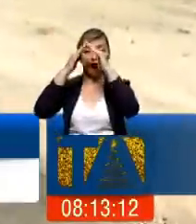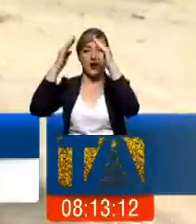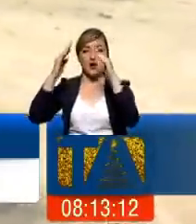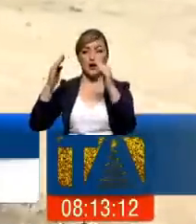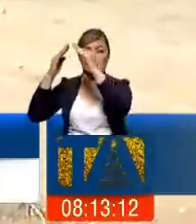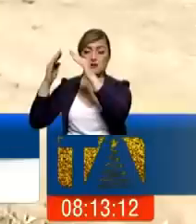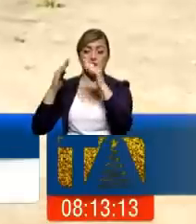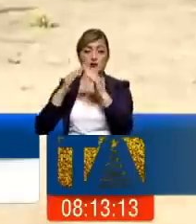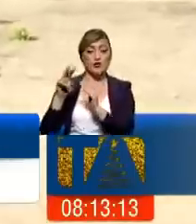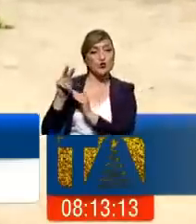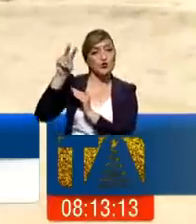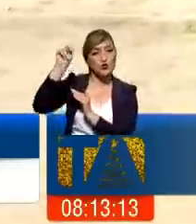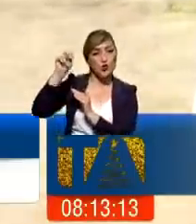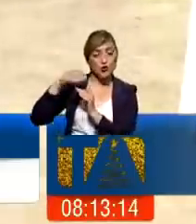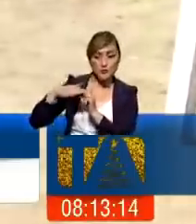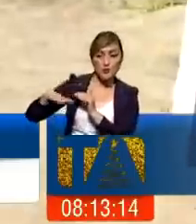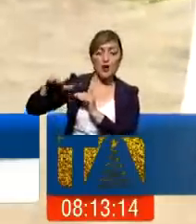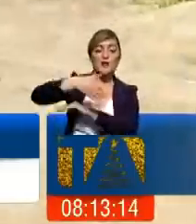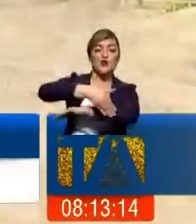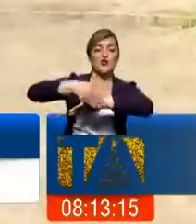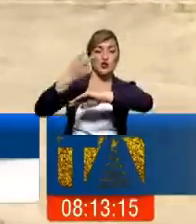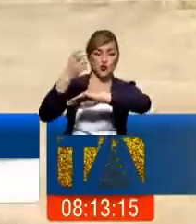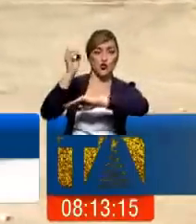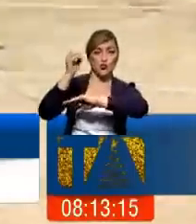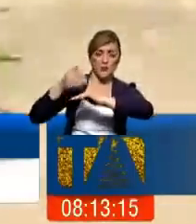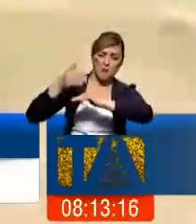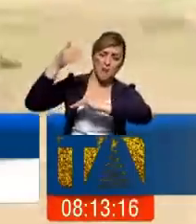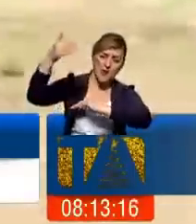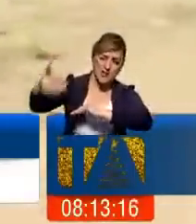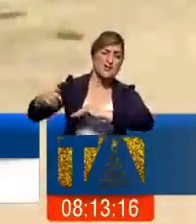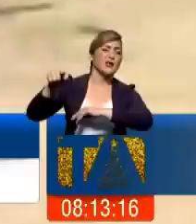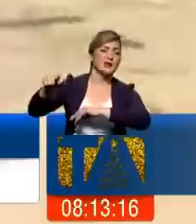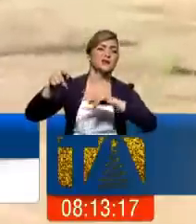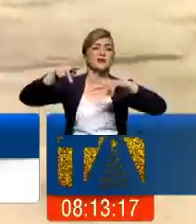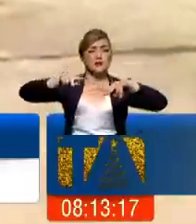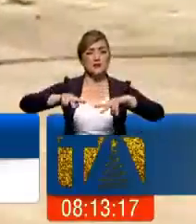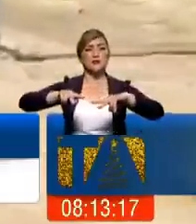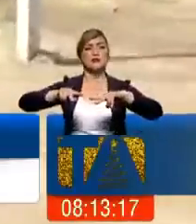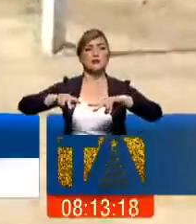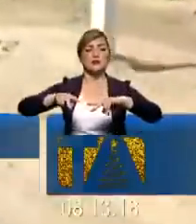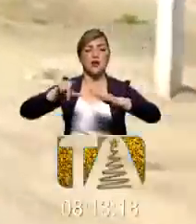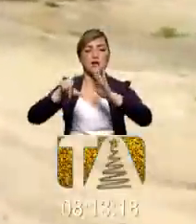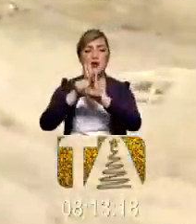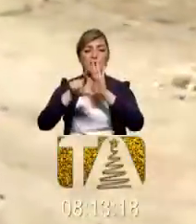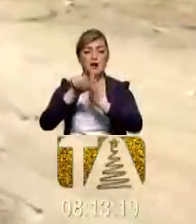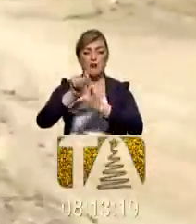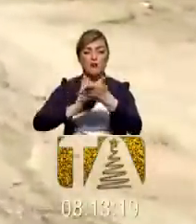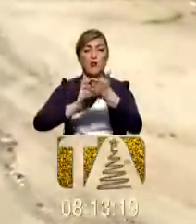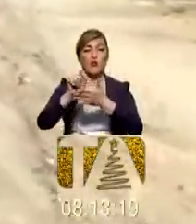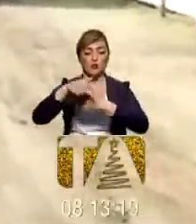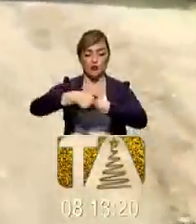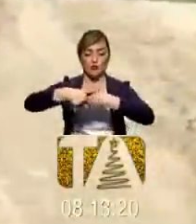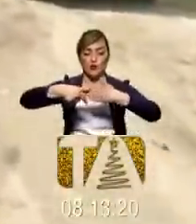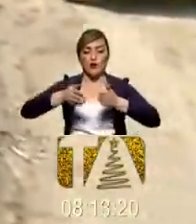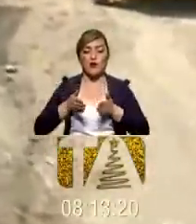la parte norte o más abajo de la 12 de octubre, de la ubicación que nos encontramos, que también han realizado la aprobación de los trazados